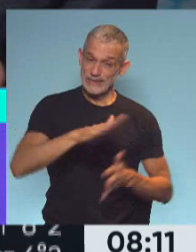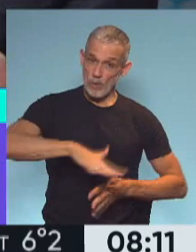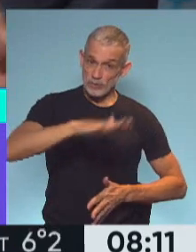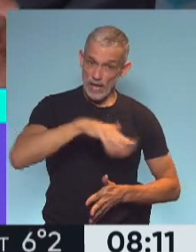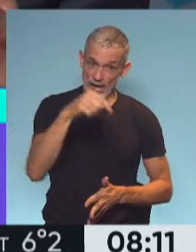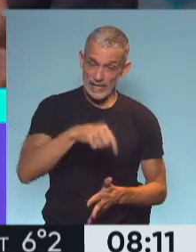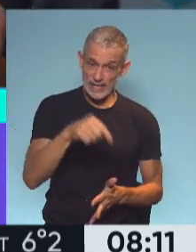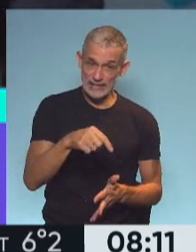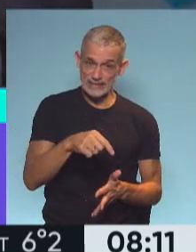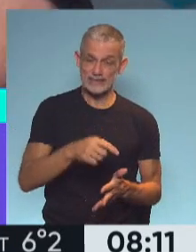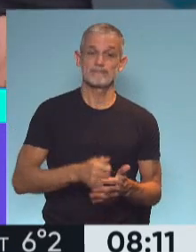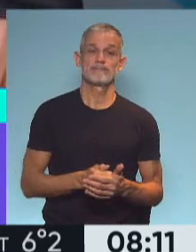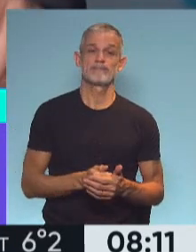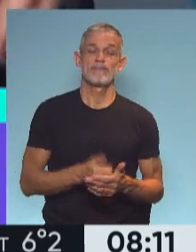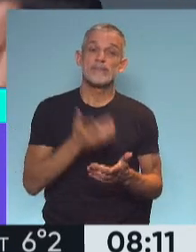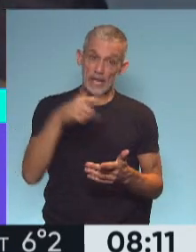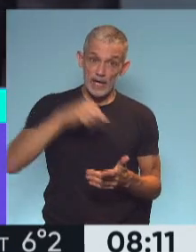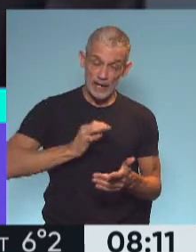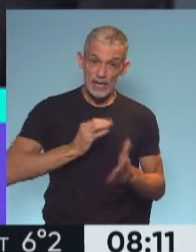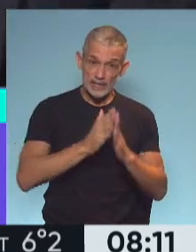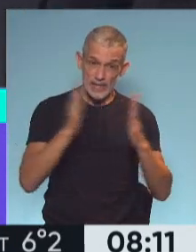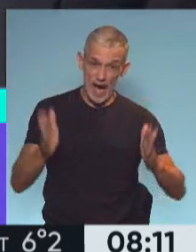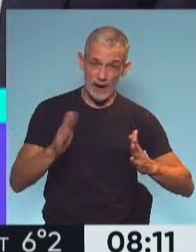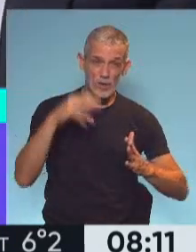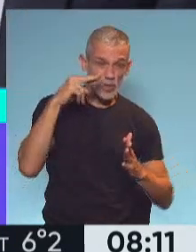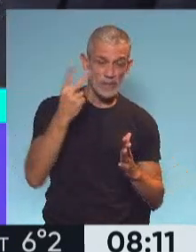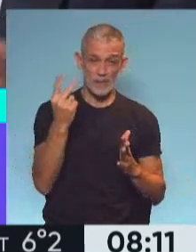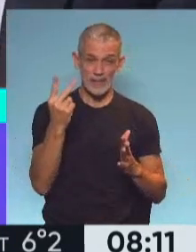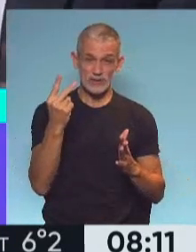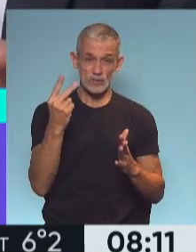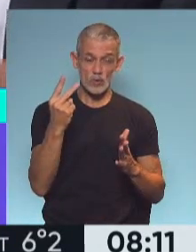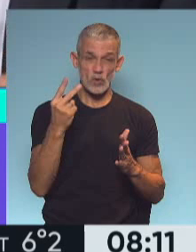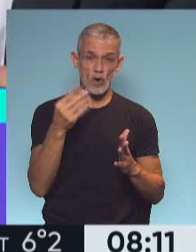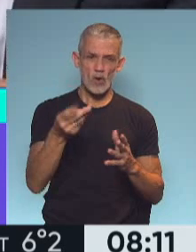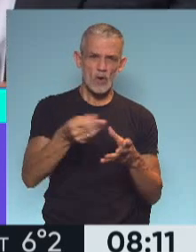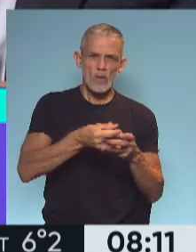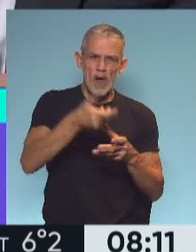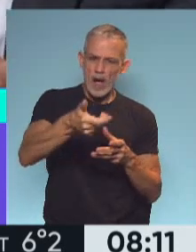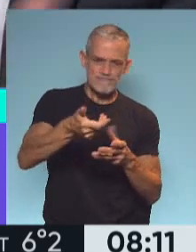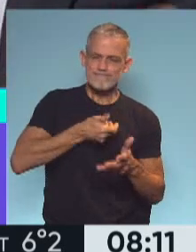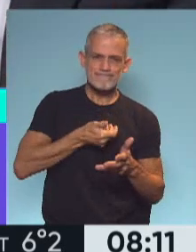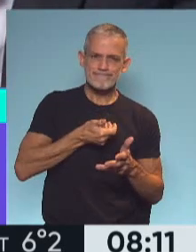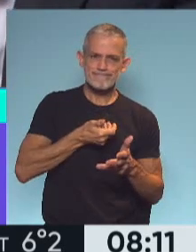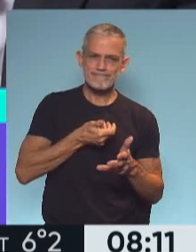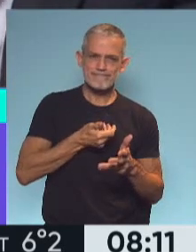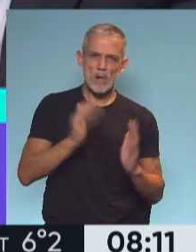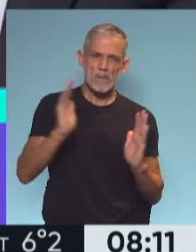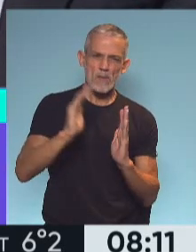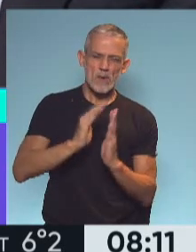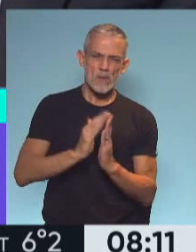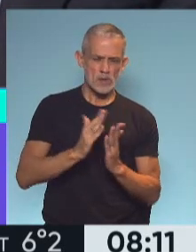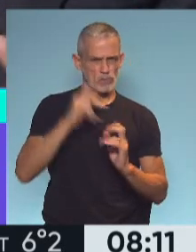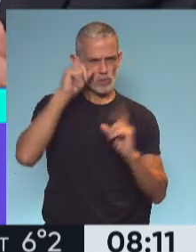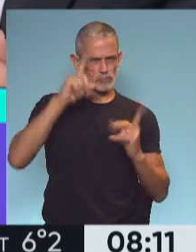Ciudad de Buenos Aires que este año, 2021, desfinanció como nunca antes en su historia la educación. ¿No le llama la